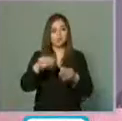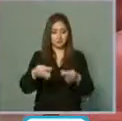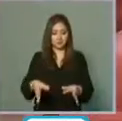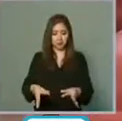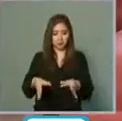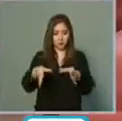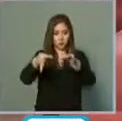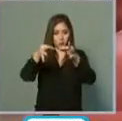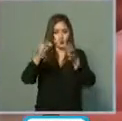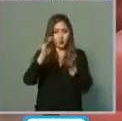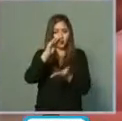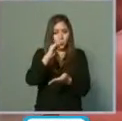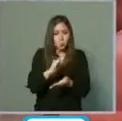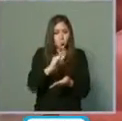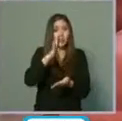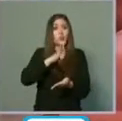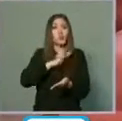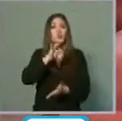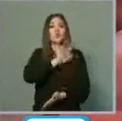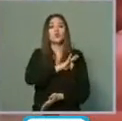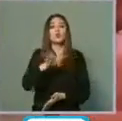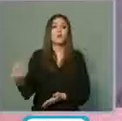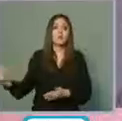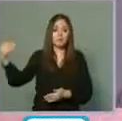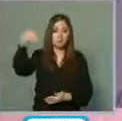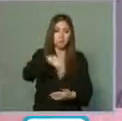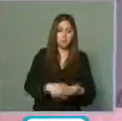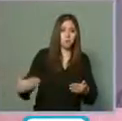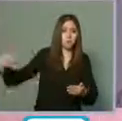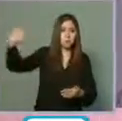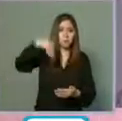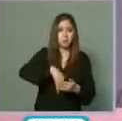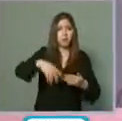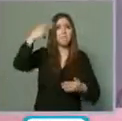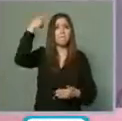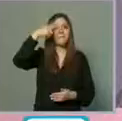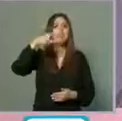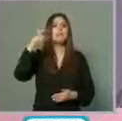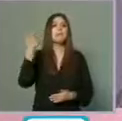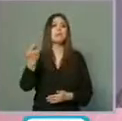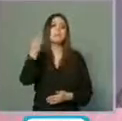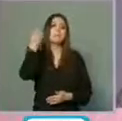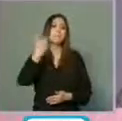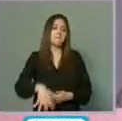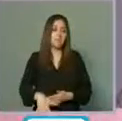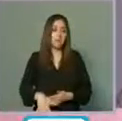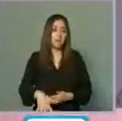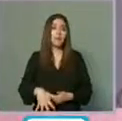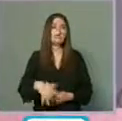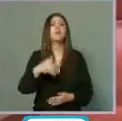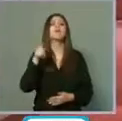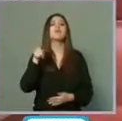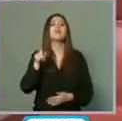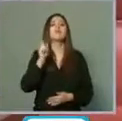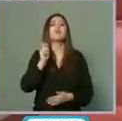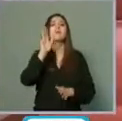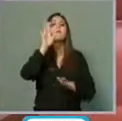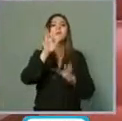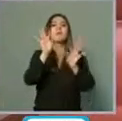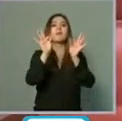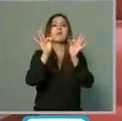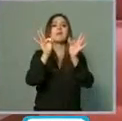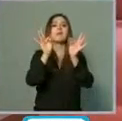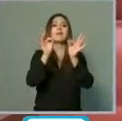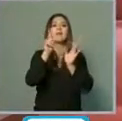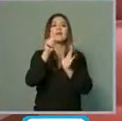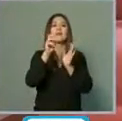súper pequeñito, así es que pueden llevar varias a su viaje. Son muy económicas además, pero es increíble porque digamos que es una telita que te pones